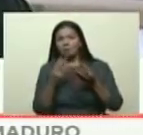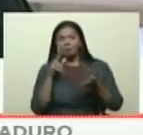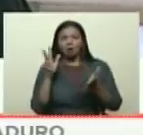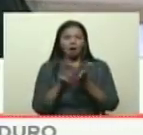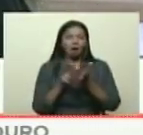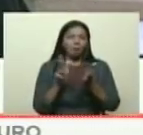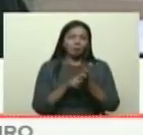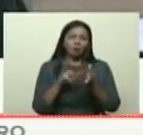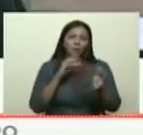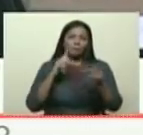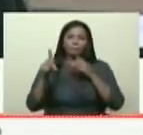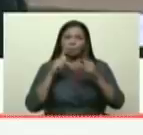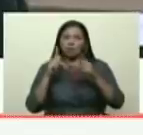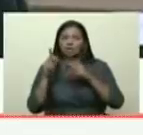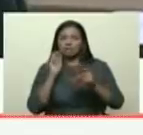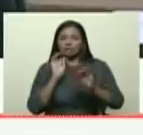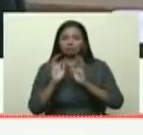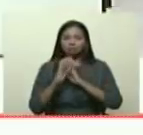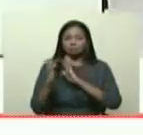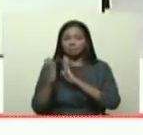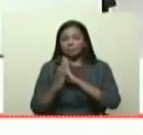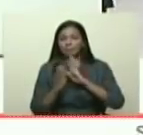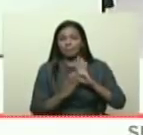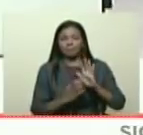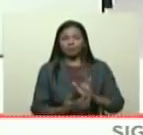Aprobado como política estratégica.